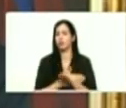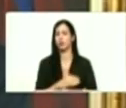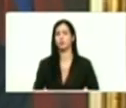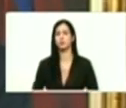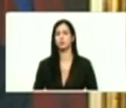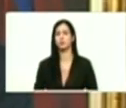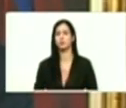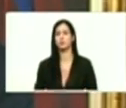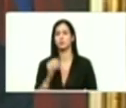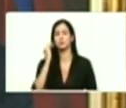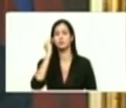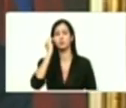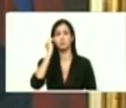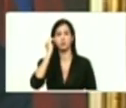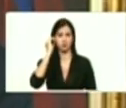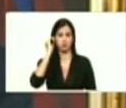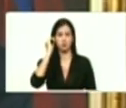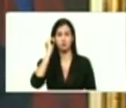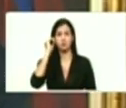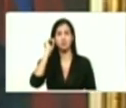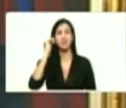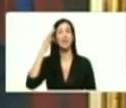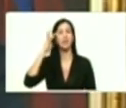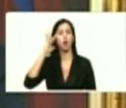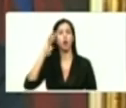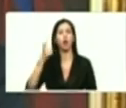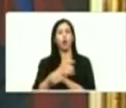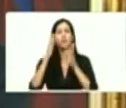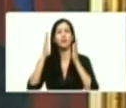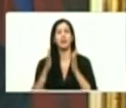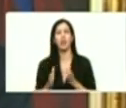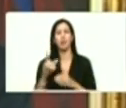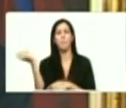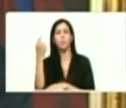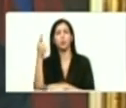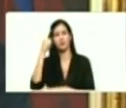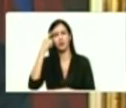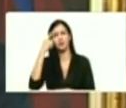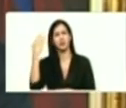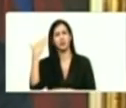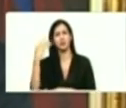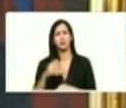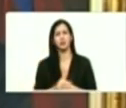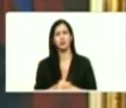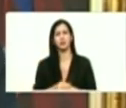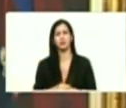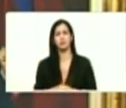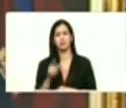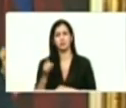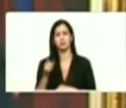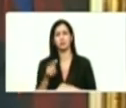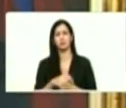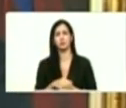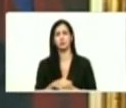no sé si el gobernador Carrizales era vicepresidente en ese momento 2008 no recuerdo si 2008 claro